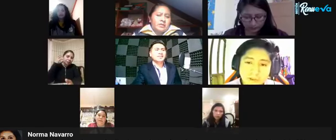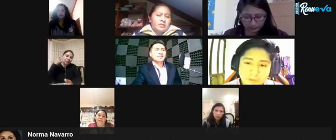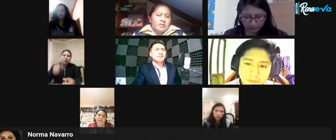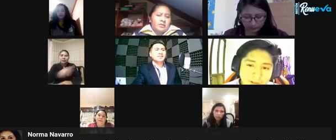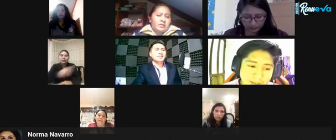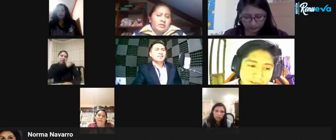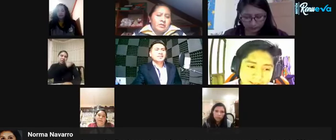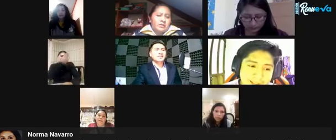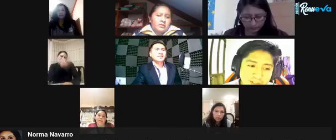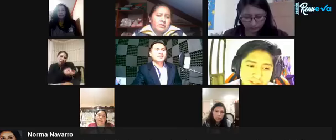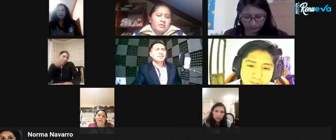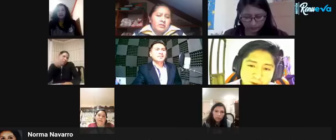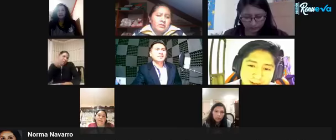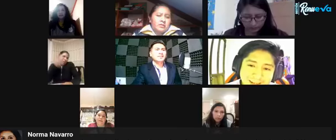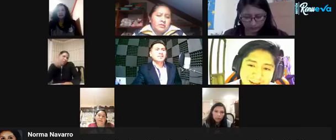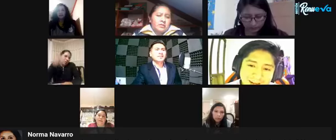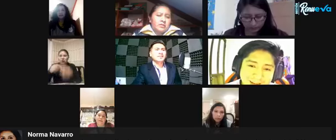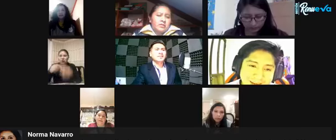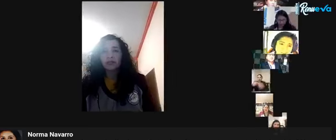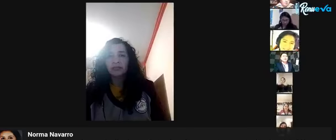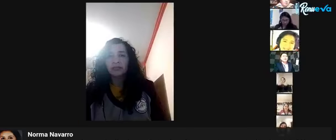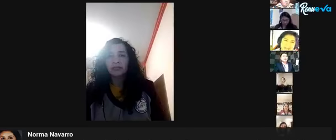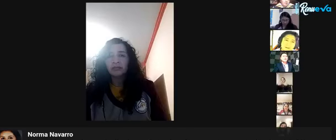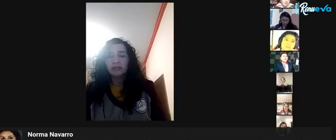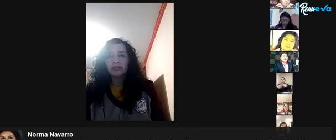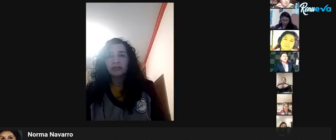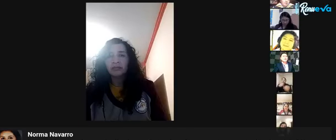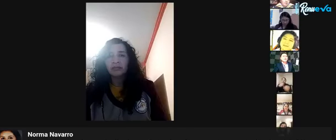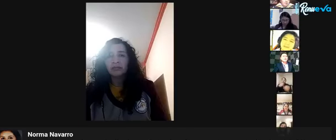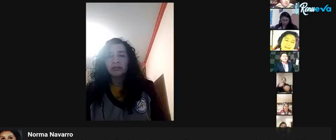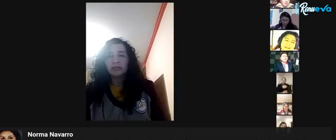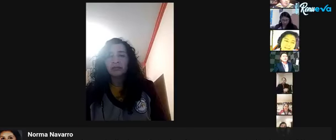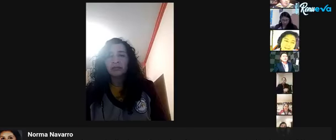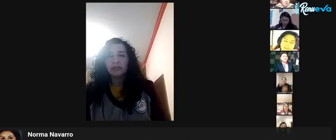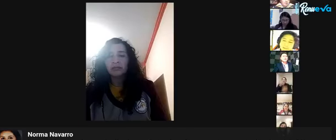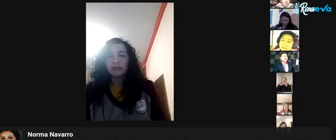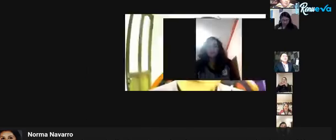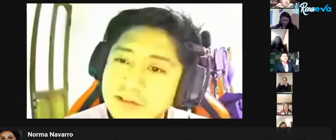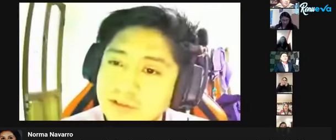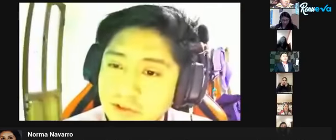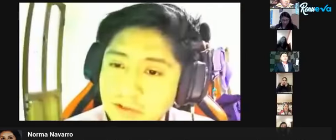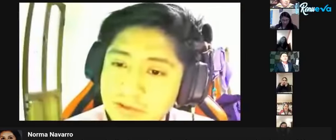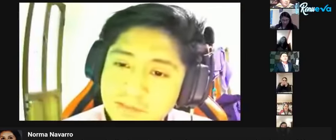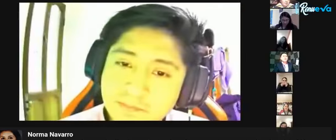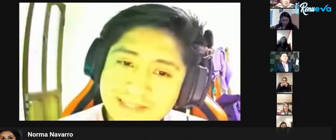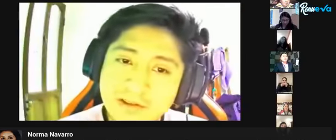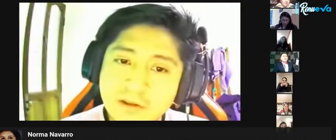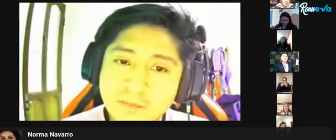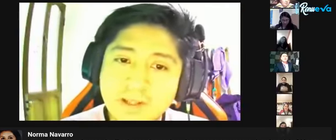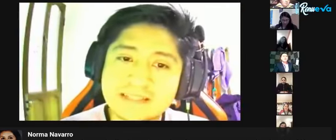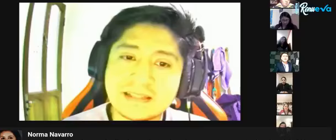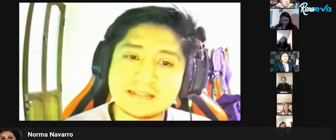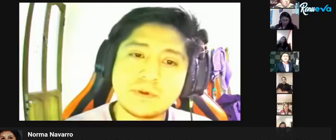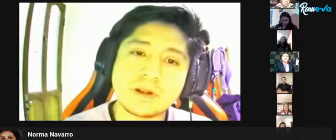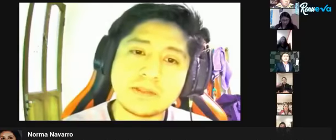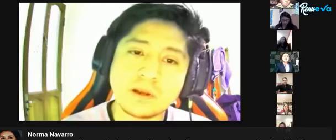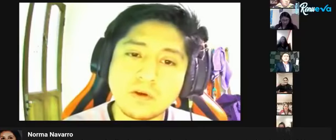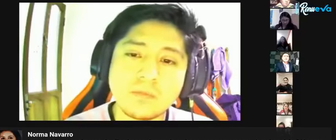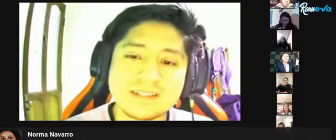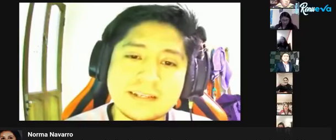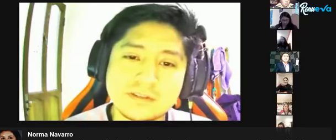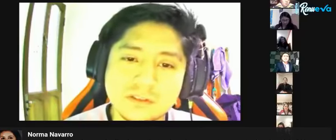Yo imagino que hablan de sonidos como empiezan a hacer como soniditos con su lengua. Esto es más que todo porque están explorando